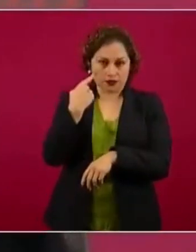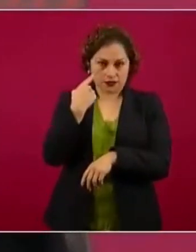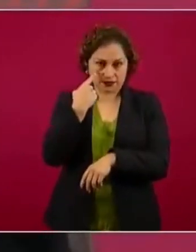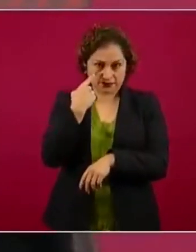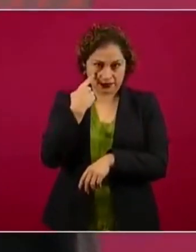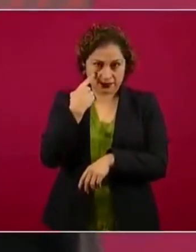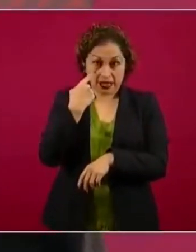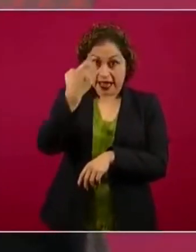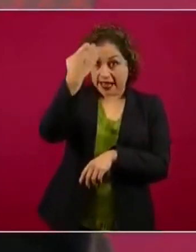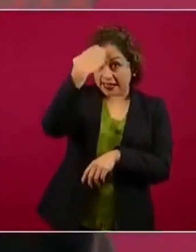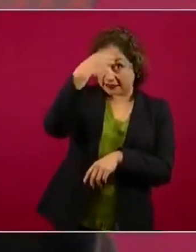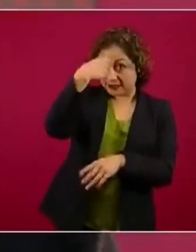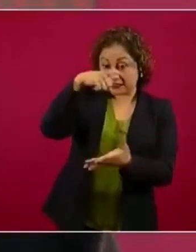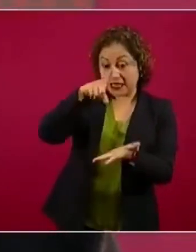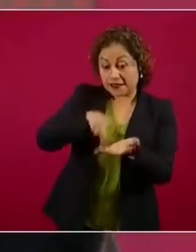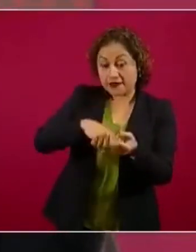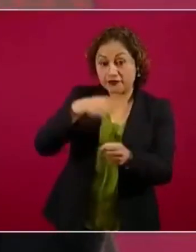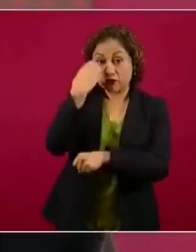no creo.